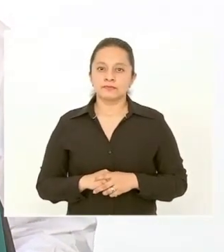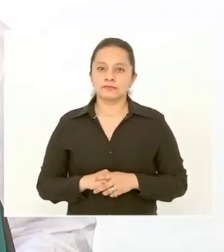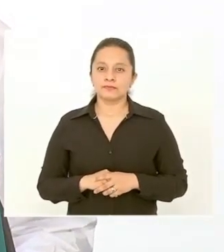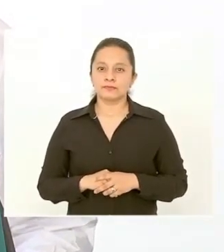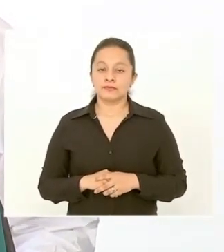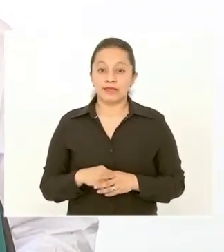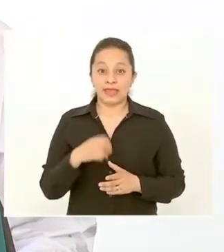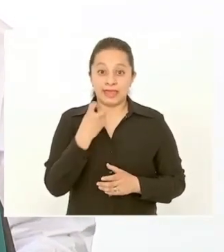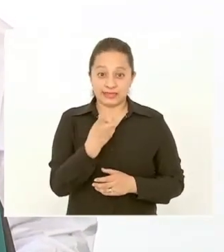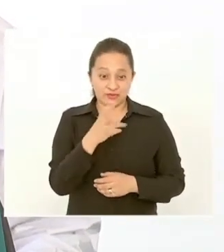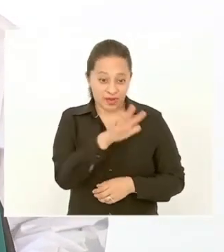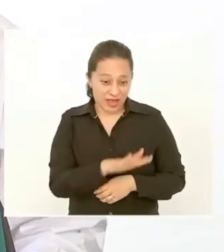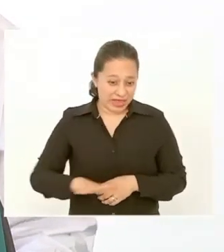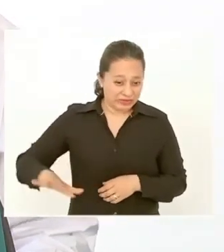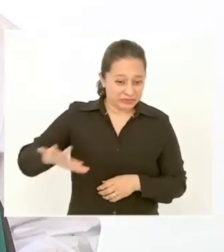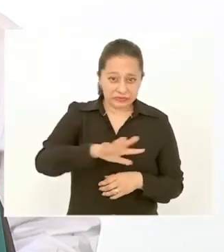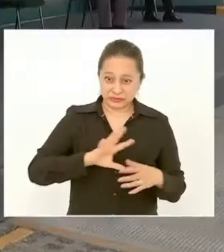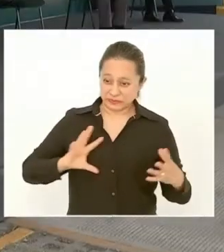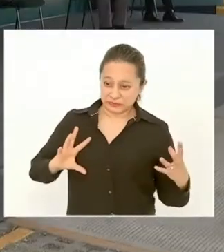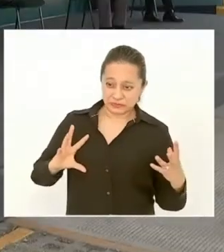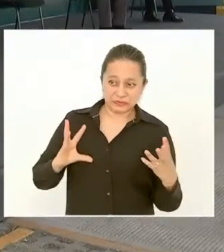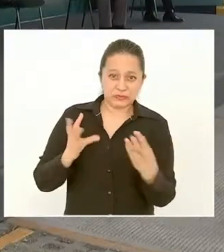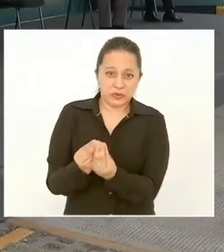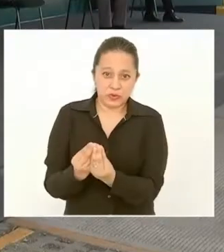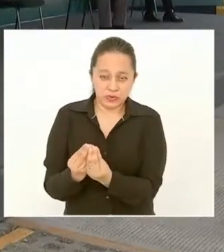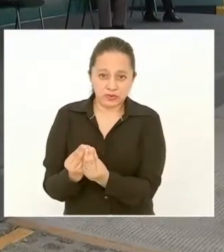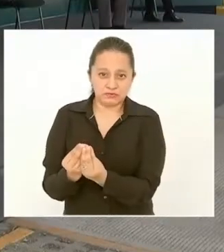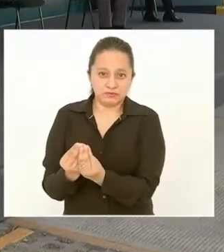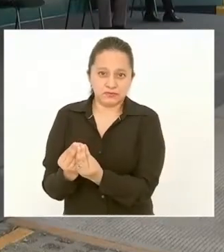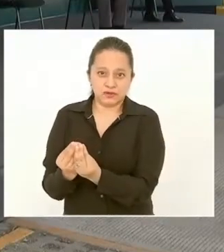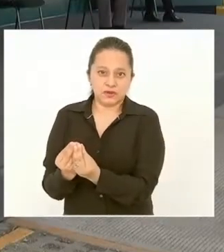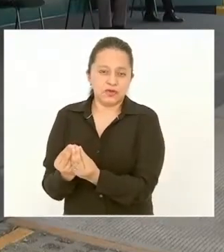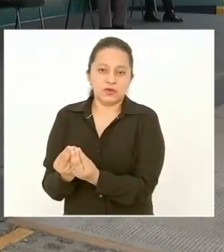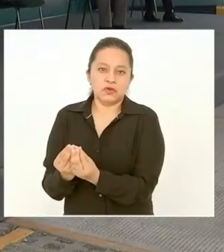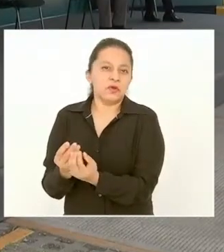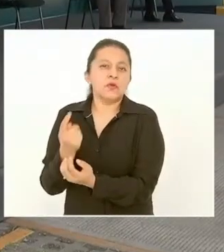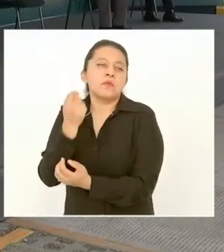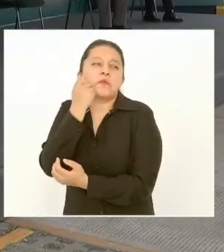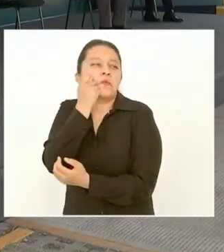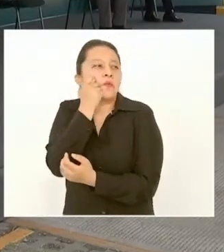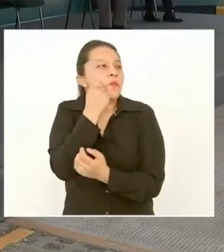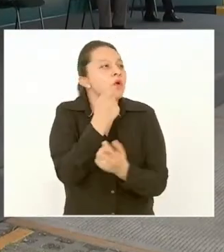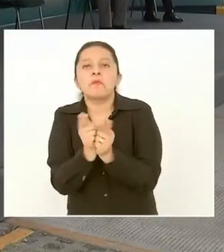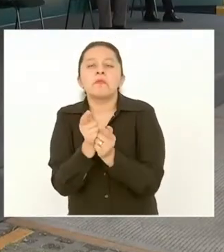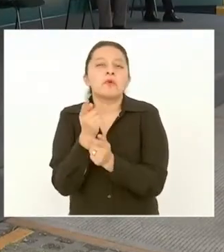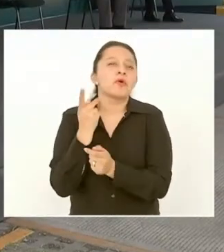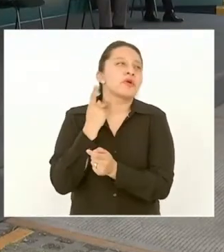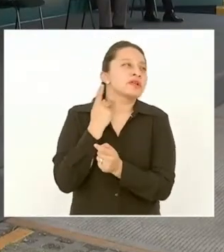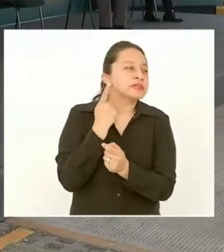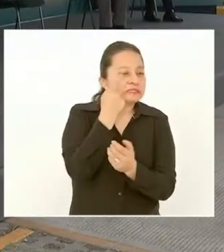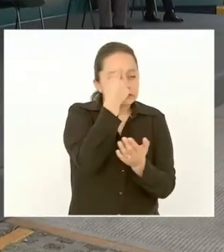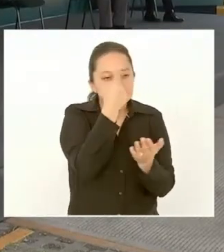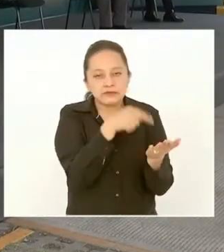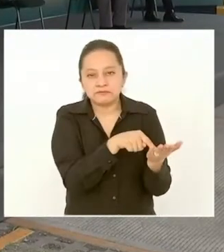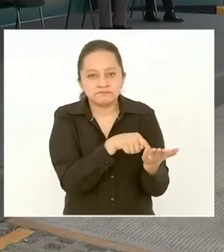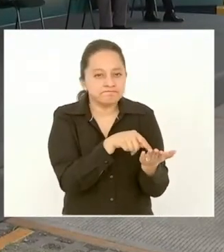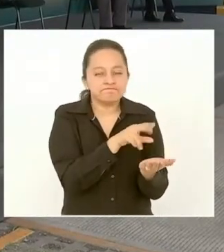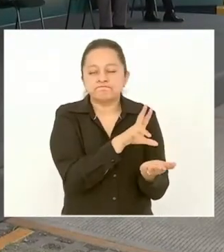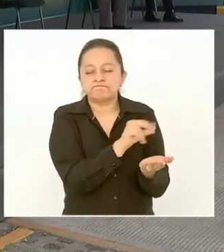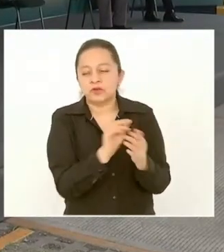une a todos independientemente de las banderías partidistas todo lo que se